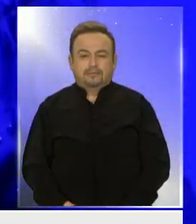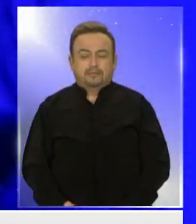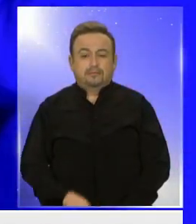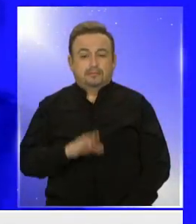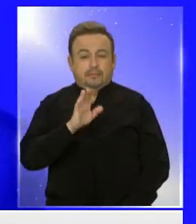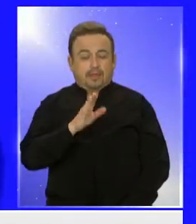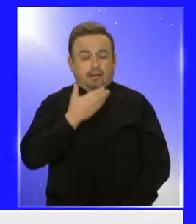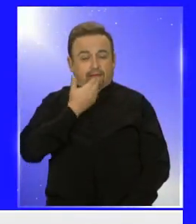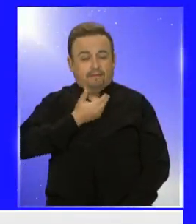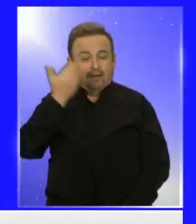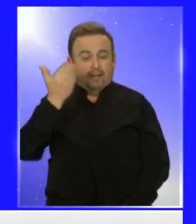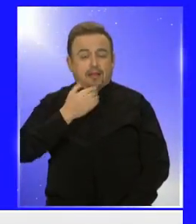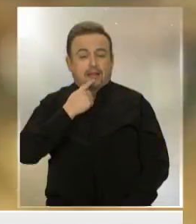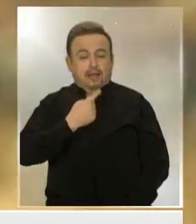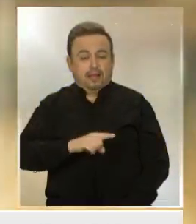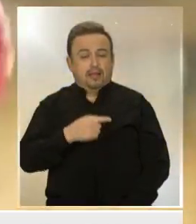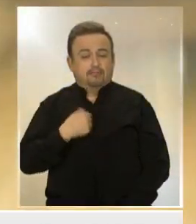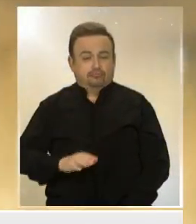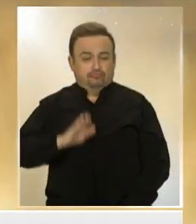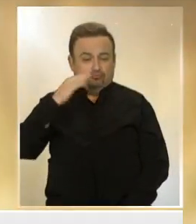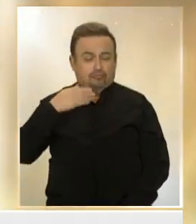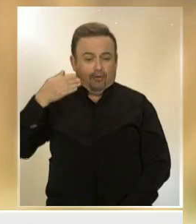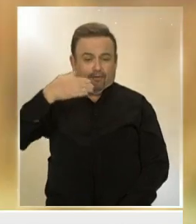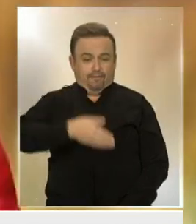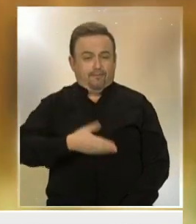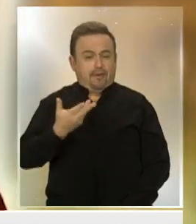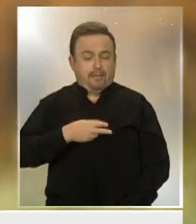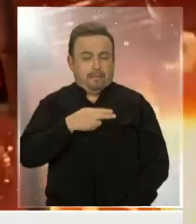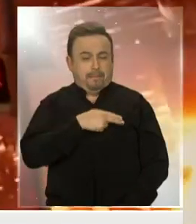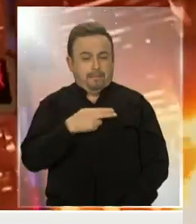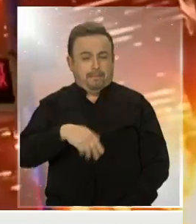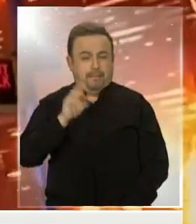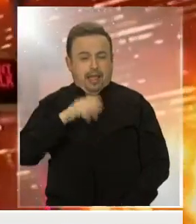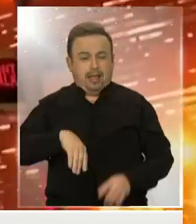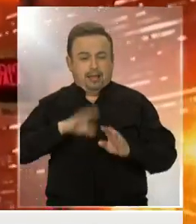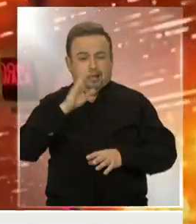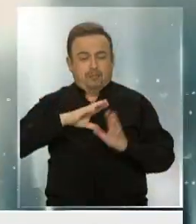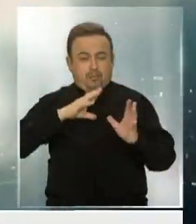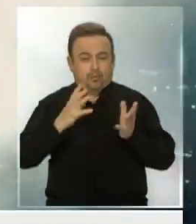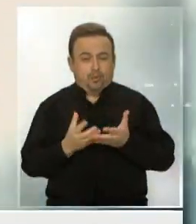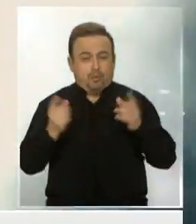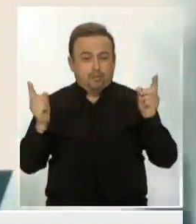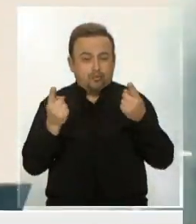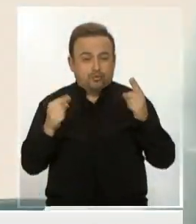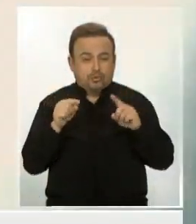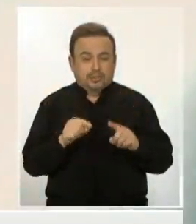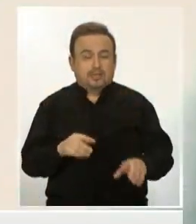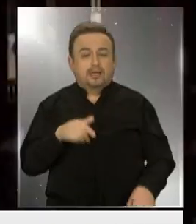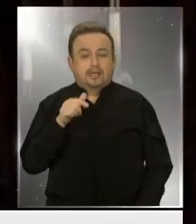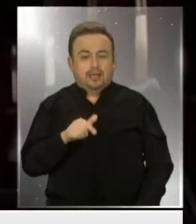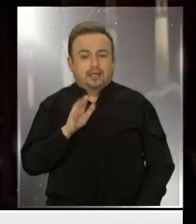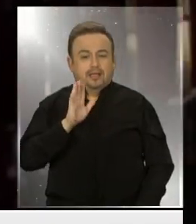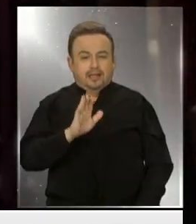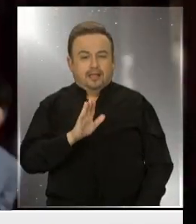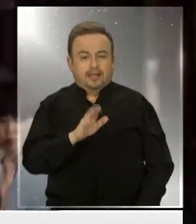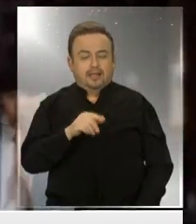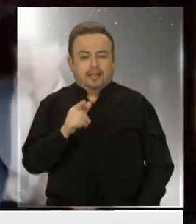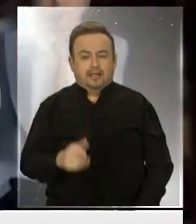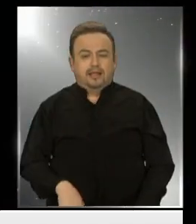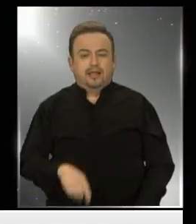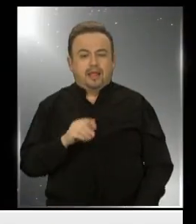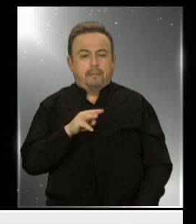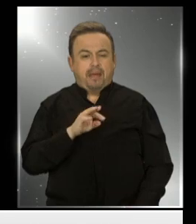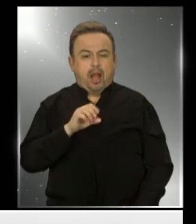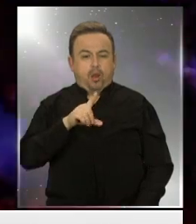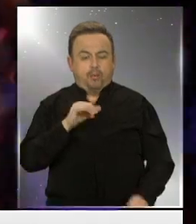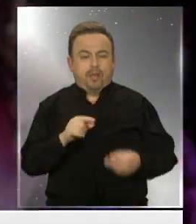Entre los artistas que dijeron presente en una de las premiaciones más populares del mundo de la música, estuvieron BTS,